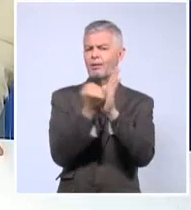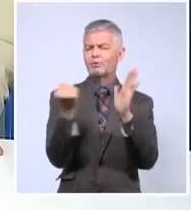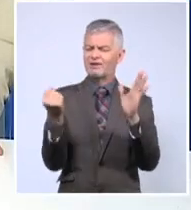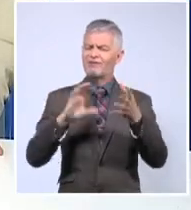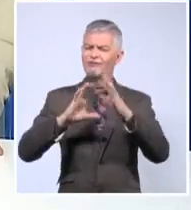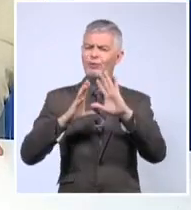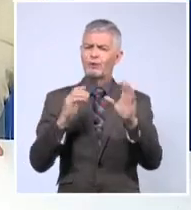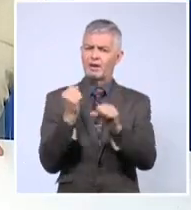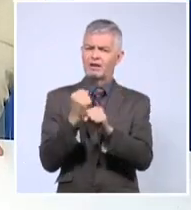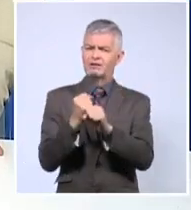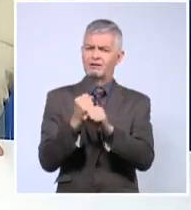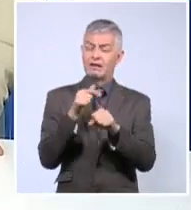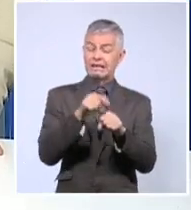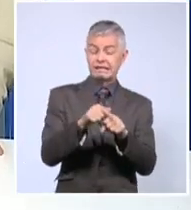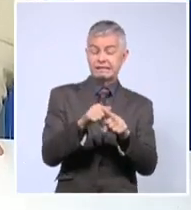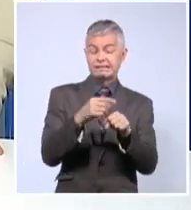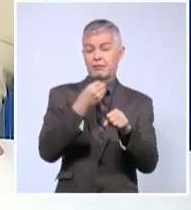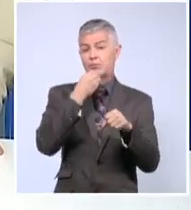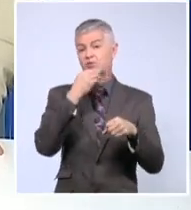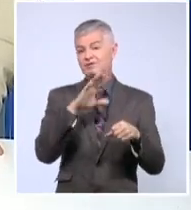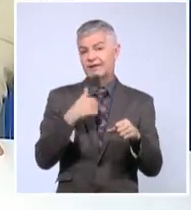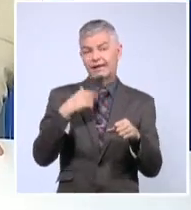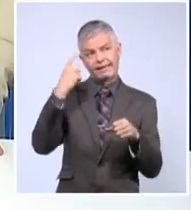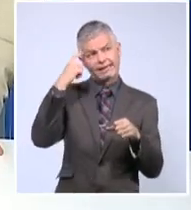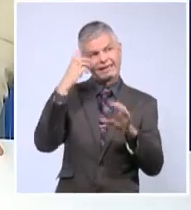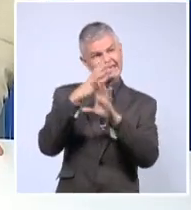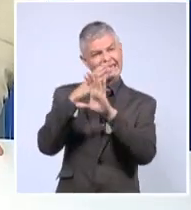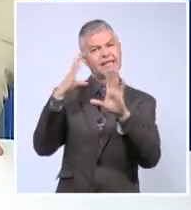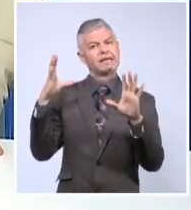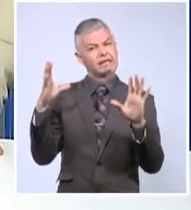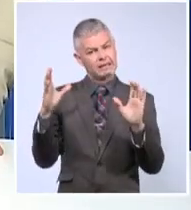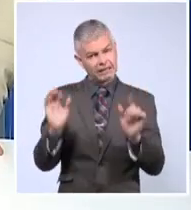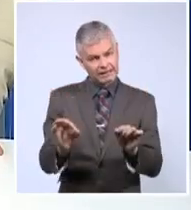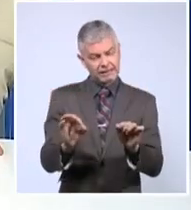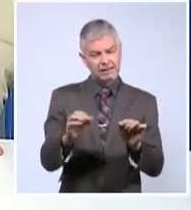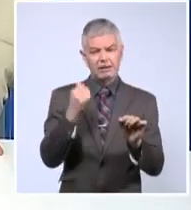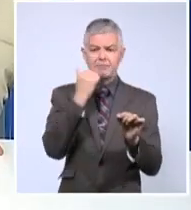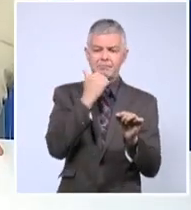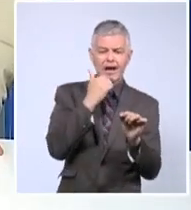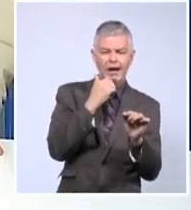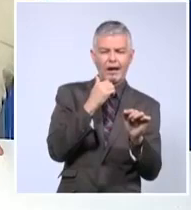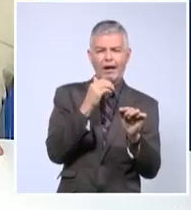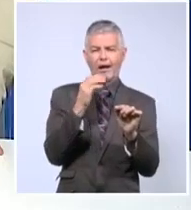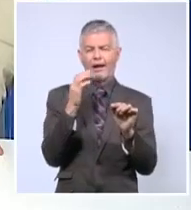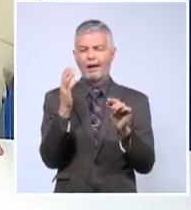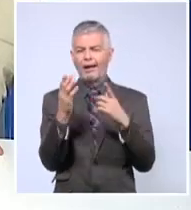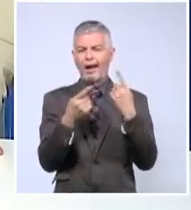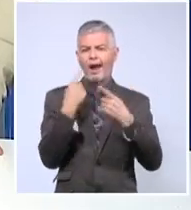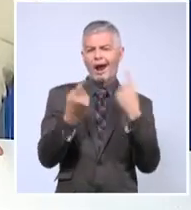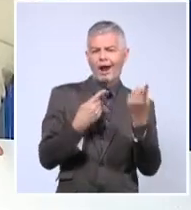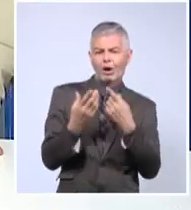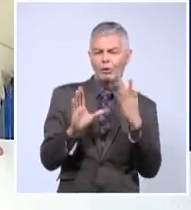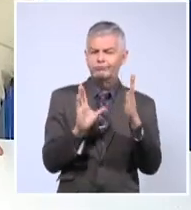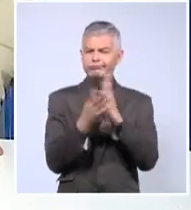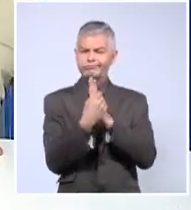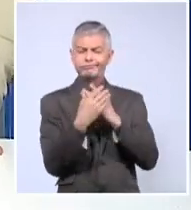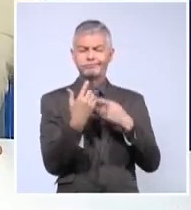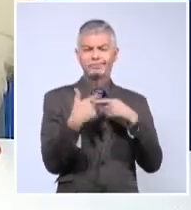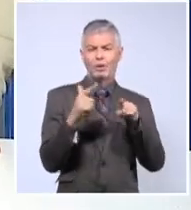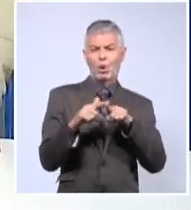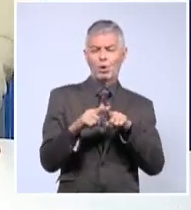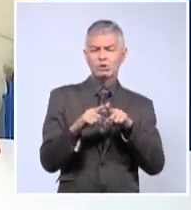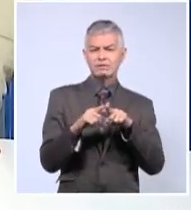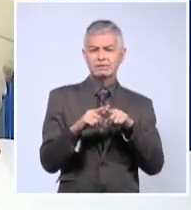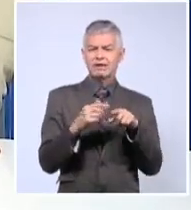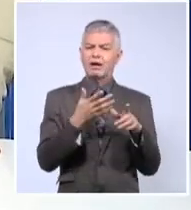hablando del llamado poder inteligente, de ser más solapados, de mostrar la zanahoria y esconder momentáneamente el garrote, y